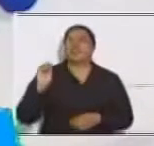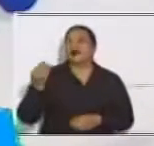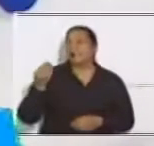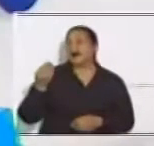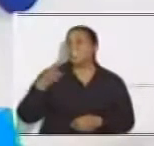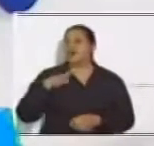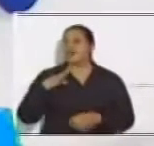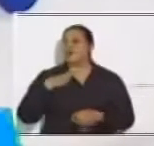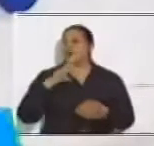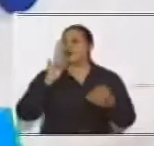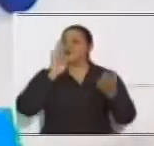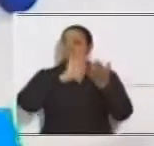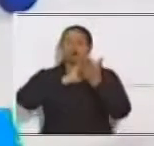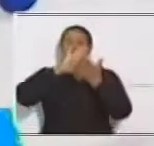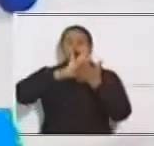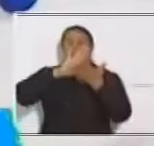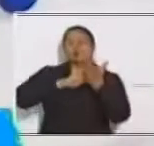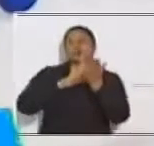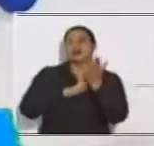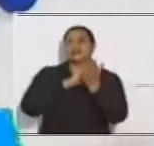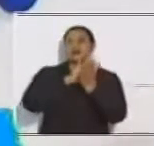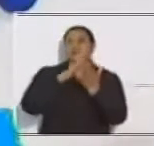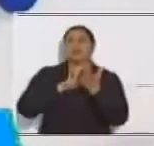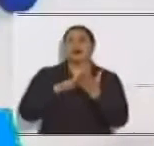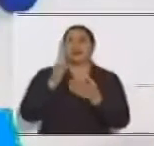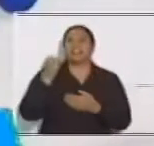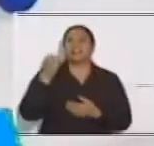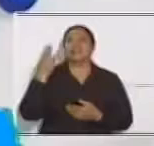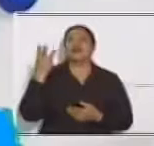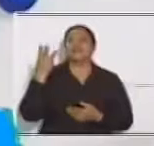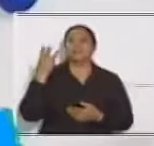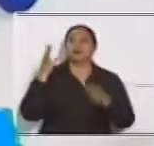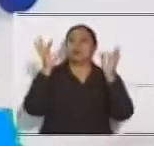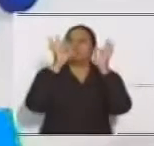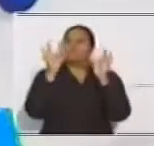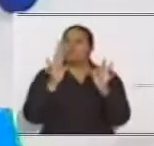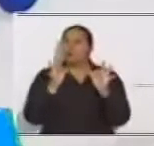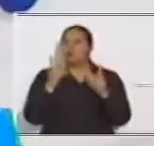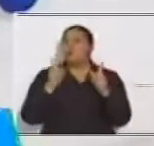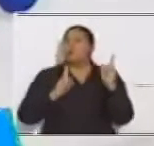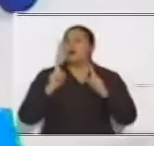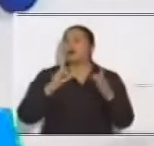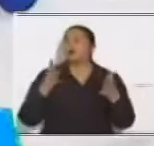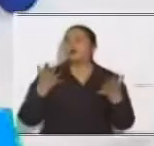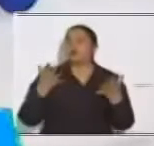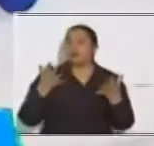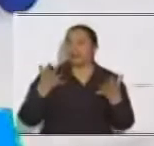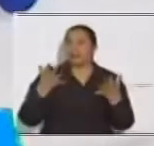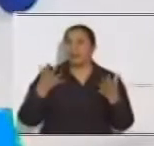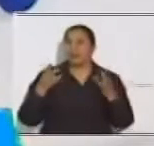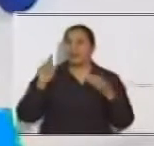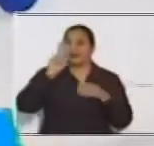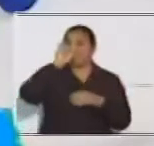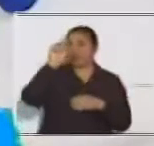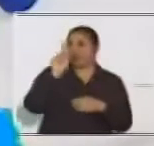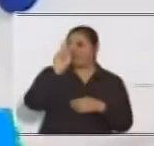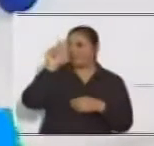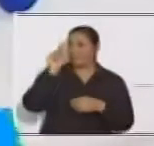número 3? ¿Qué le encuentran a ustedes de decoración? ¿Qué formas, qué figuras tendrá